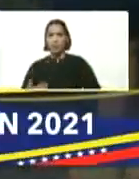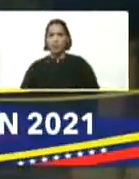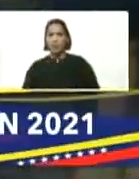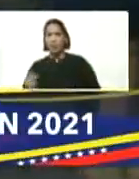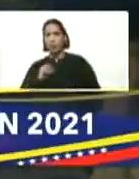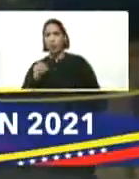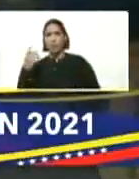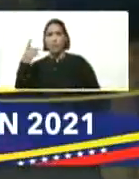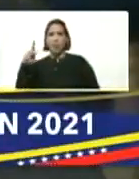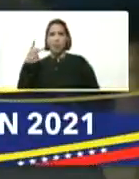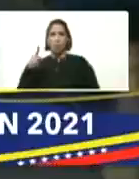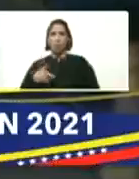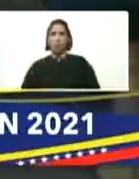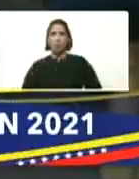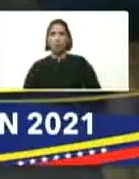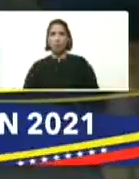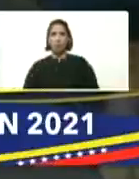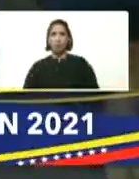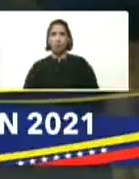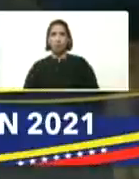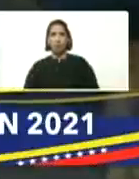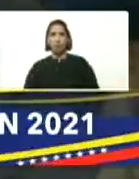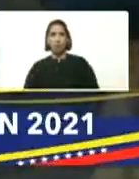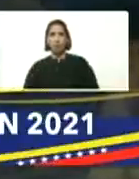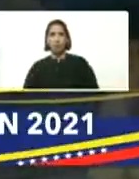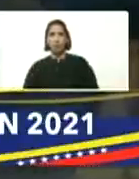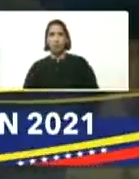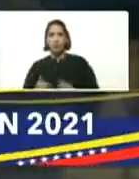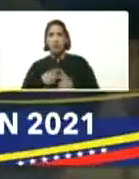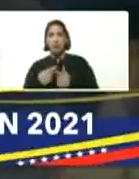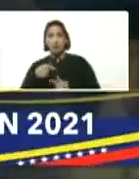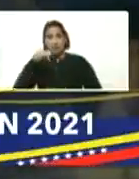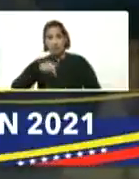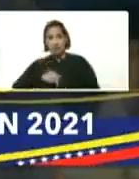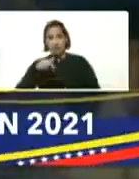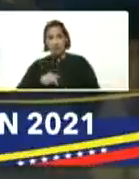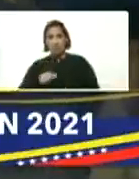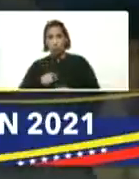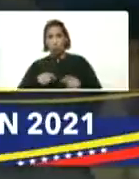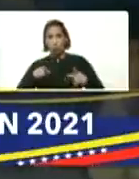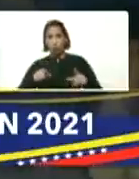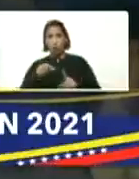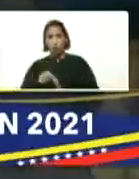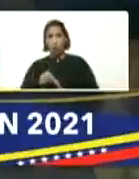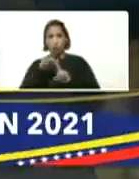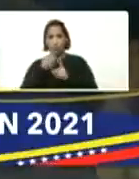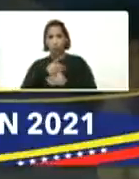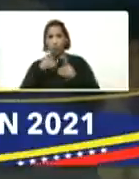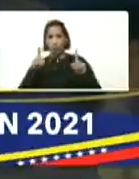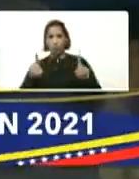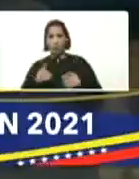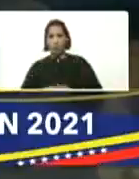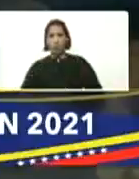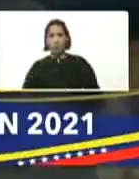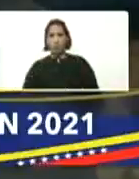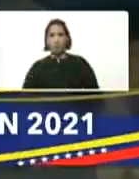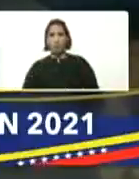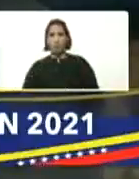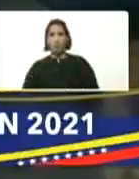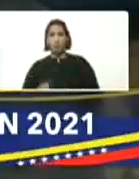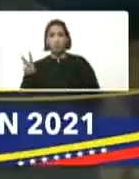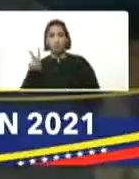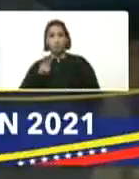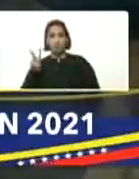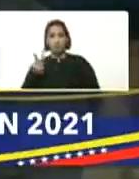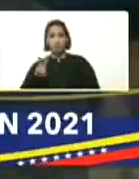de Paraguay, tal como está gobernada hoy día? Entonces, aquí este lugar, que es el lugar de la democracia